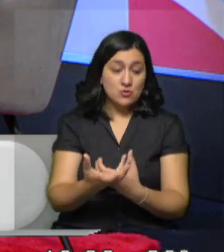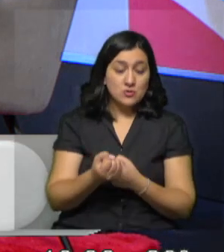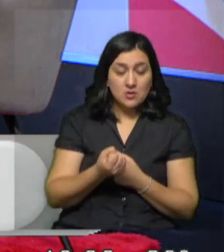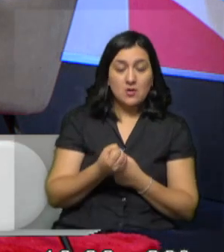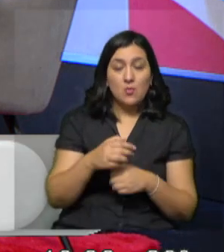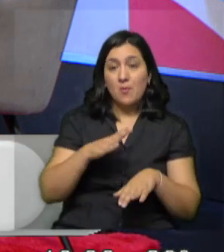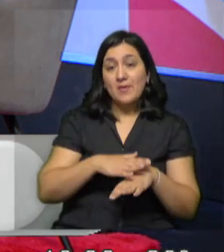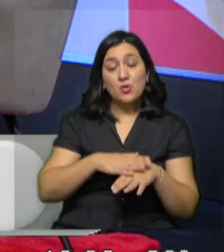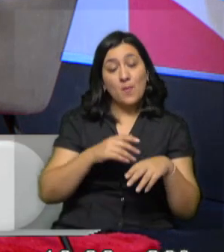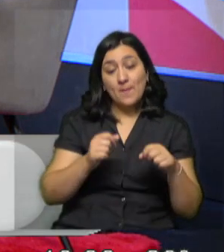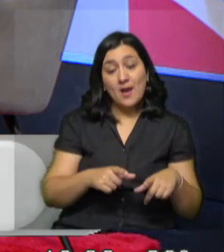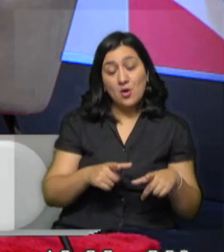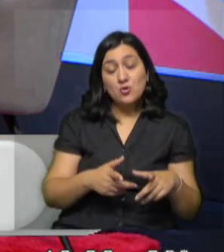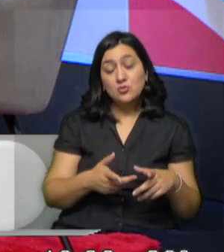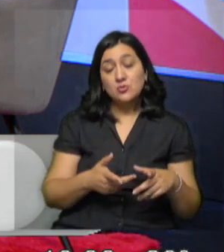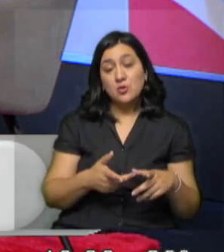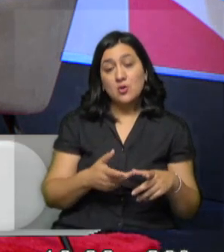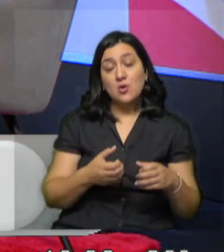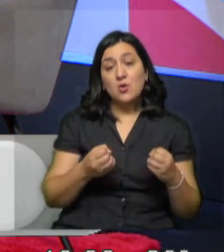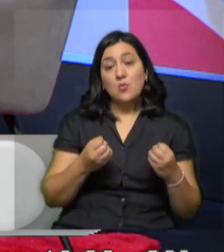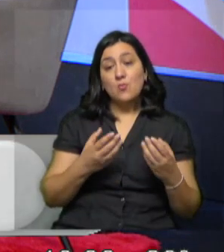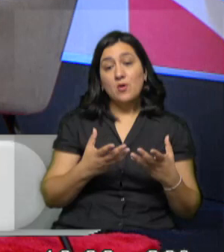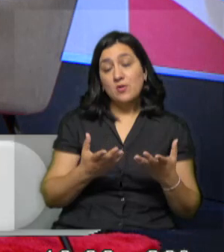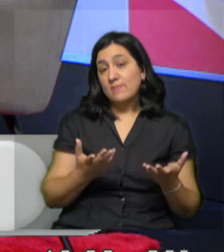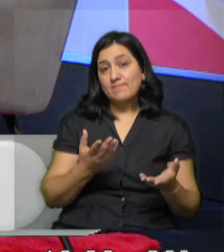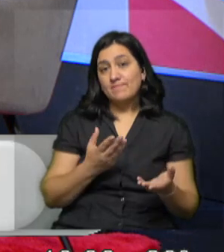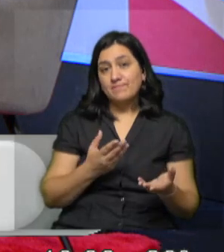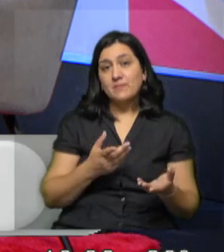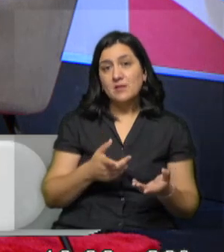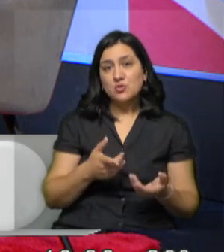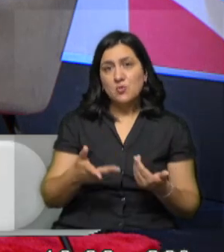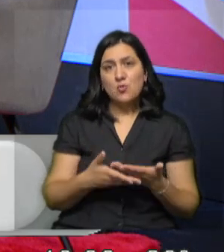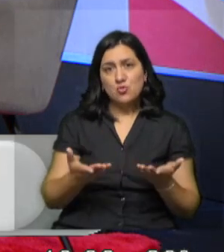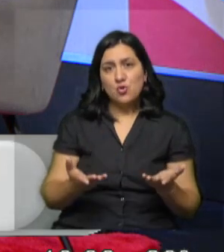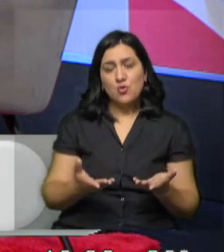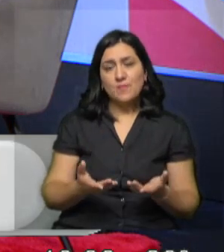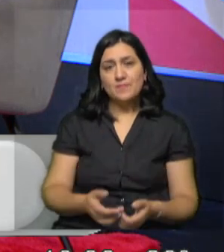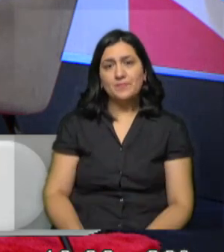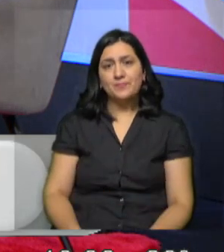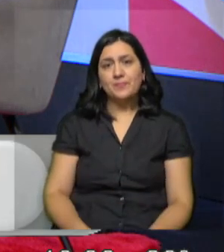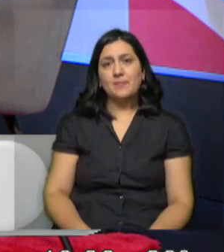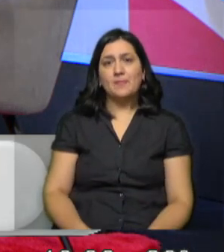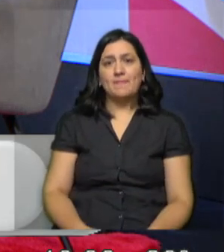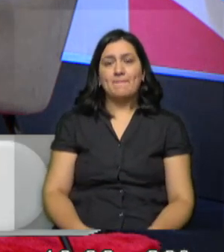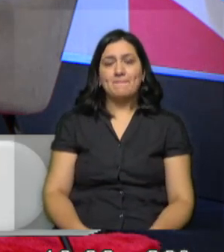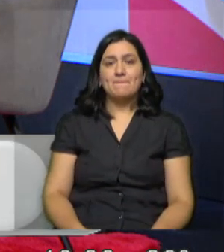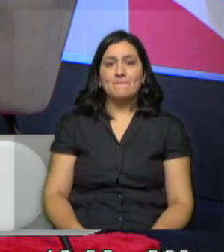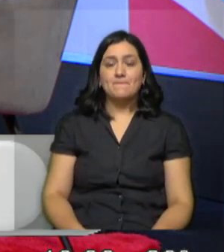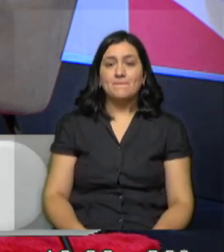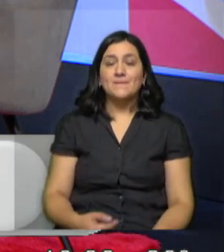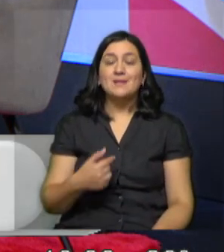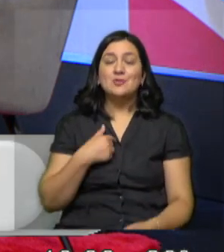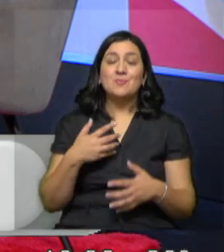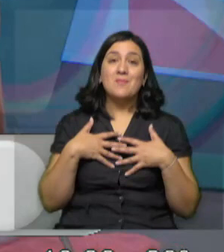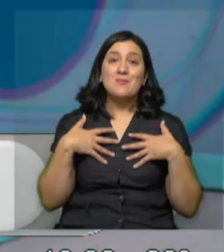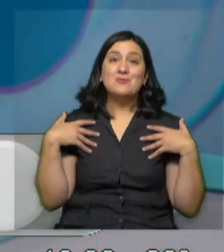adversos relucieran los que estaban afuera, y bueno, eso creo que se mostró y la gente lo vio, creo. ¿Vos sabés que yo me emocioné